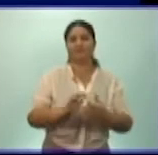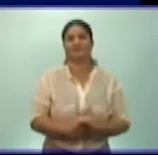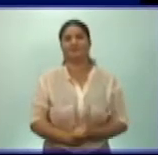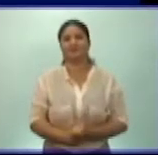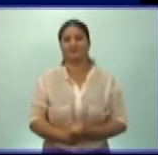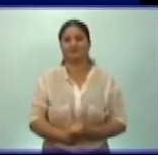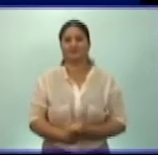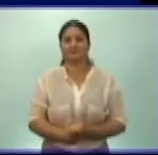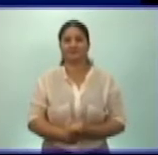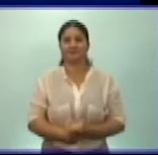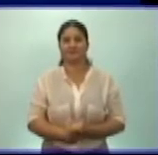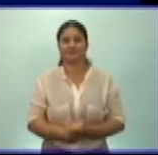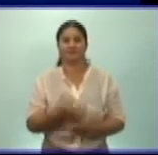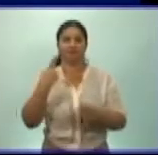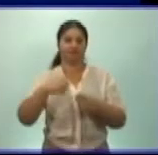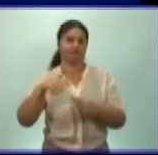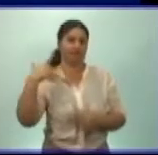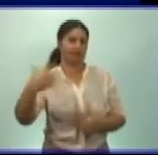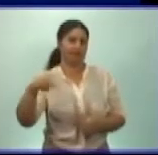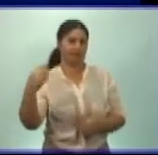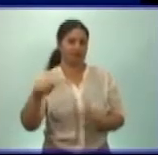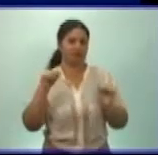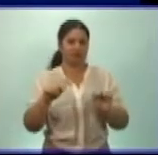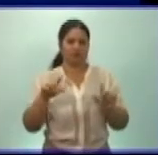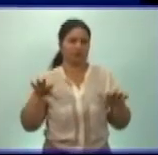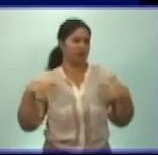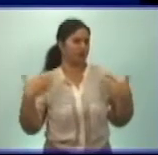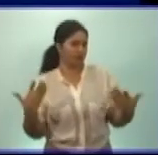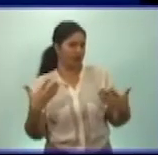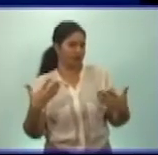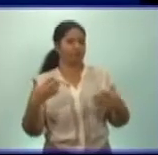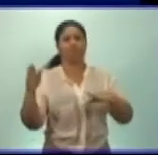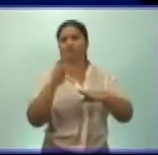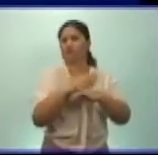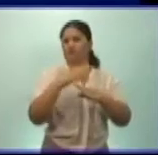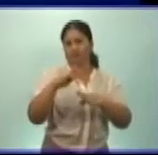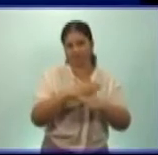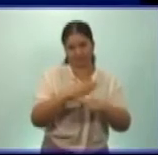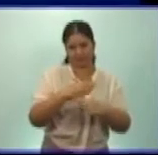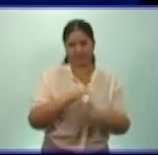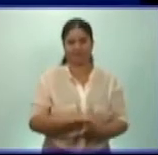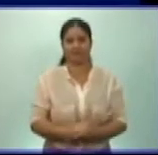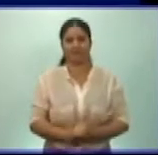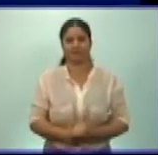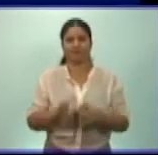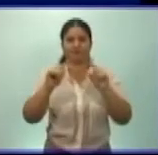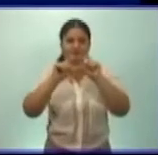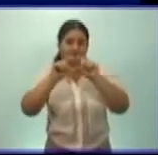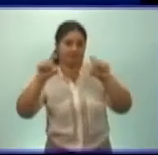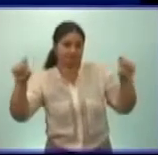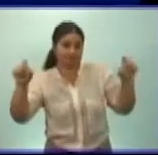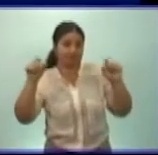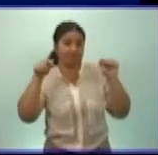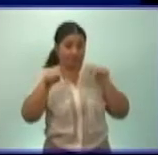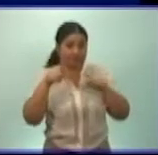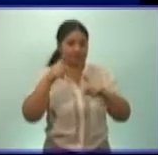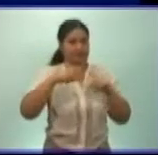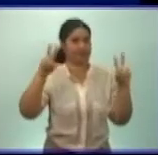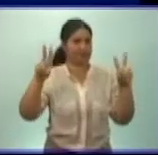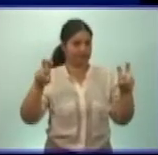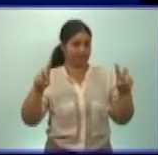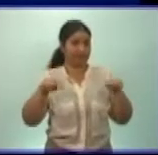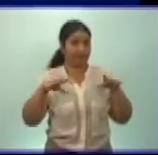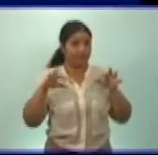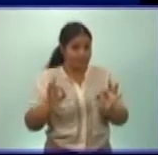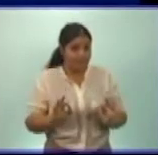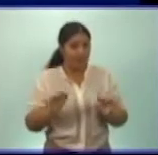observación. Este material se llama Molière, el satírico francés. De ahí ustedes van a